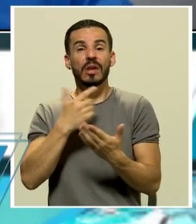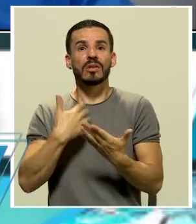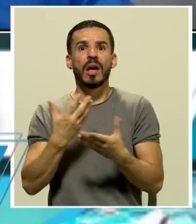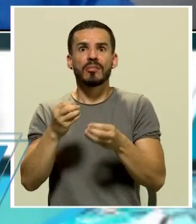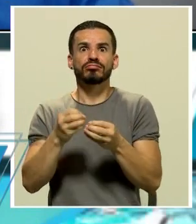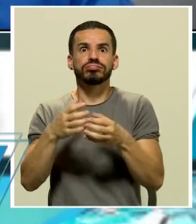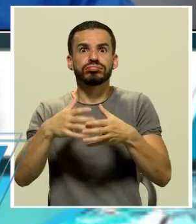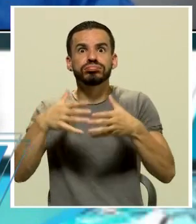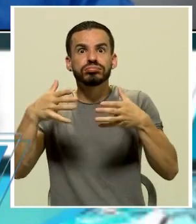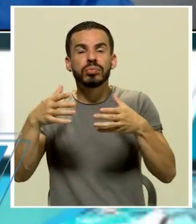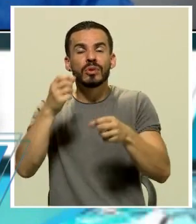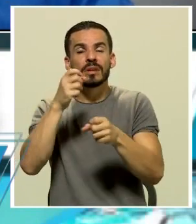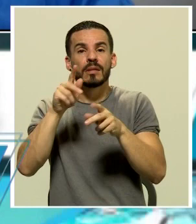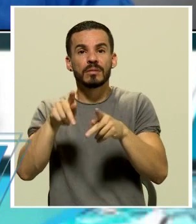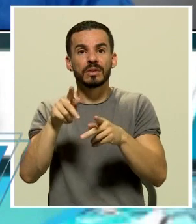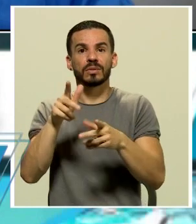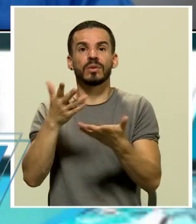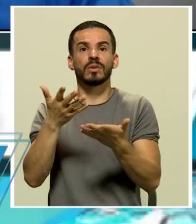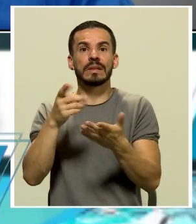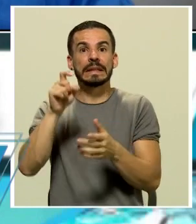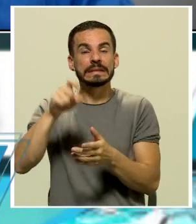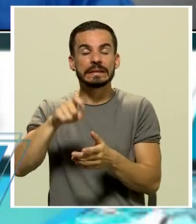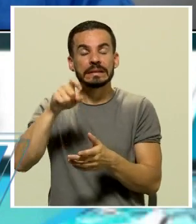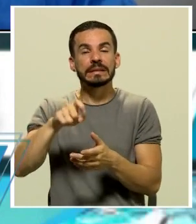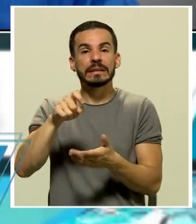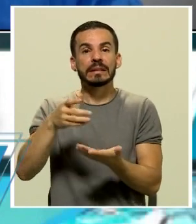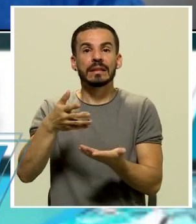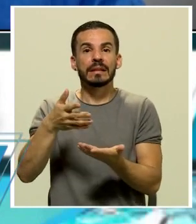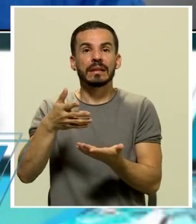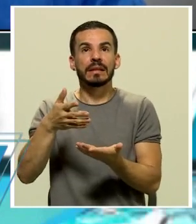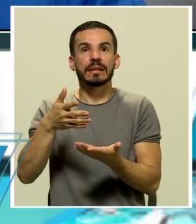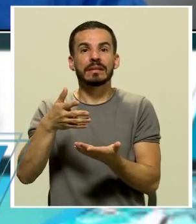enorme cantidad de personas necesitando